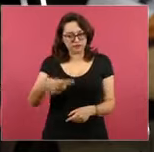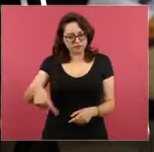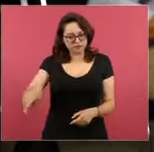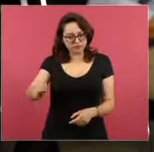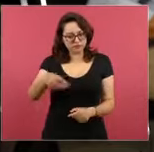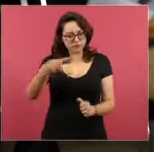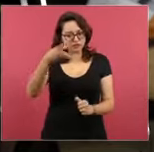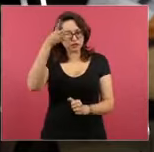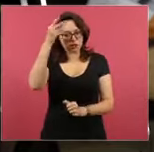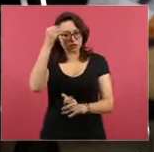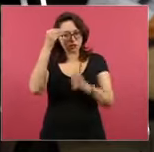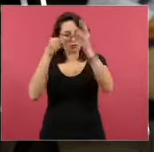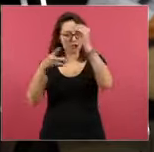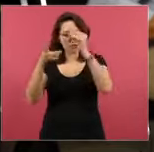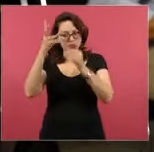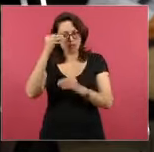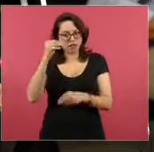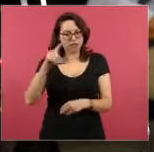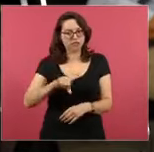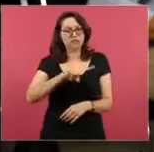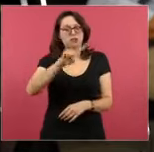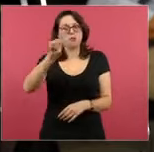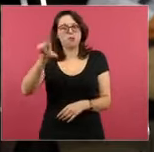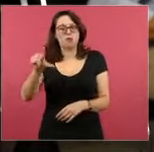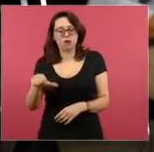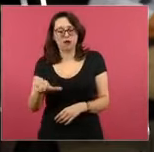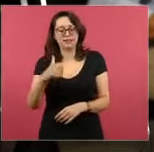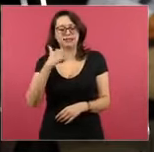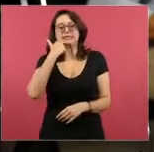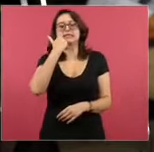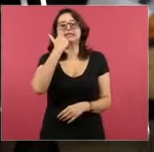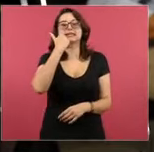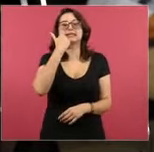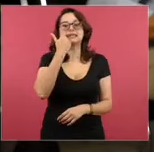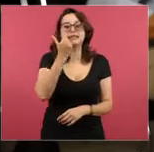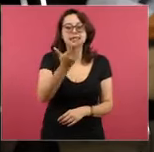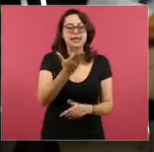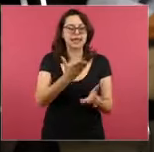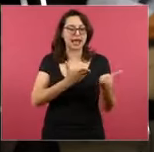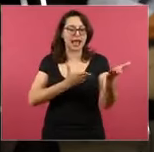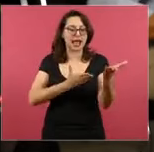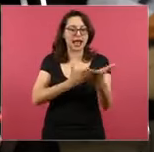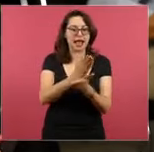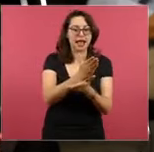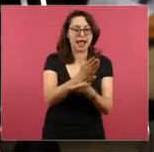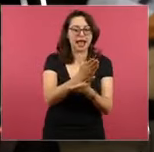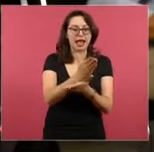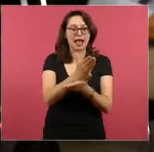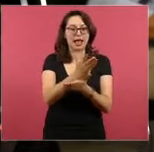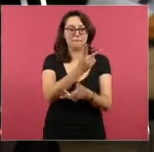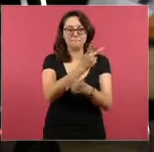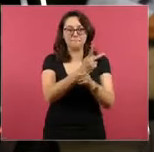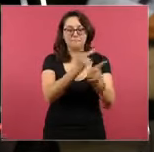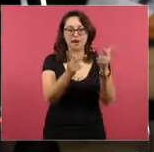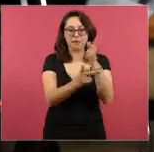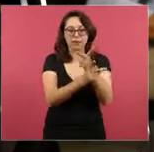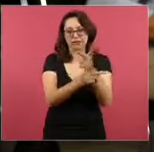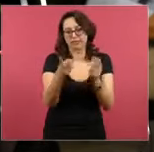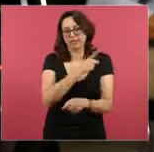suficientes, van a ser compatibles, digamos, con lo que ellos se van a encontrar al ingresar, por ejemplo, al nivel medio